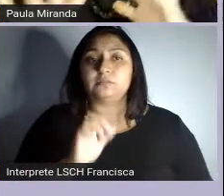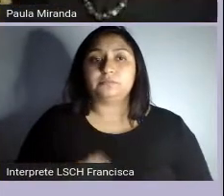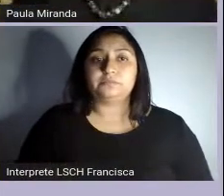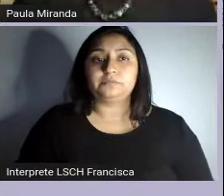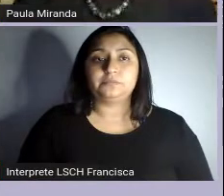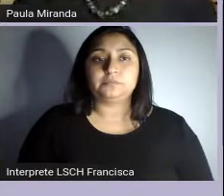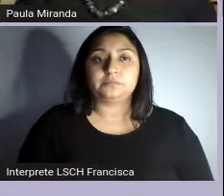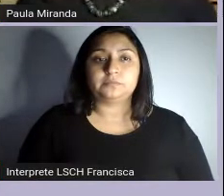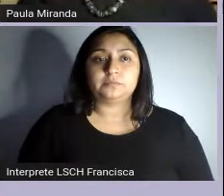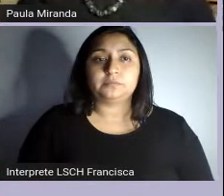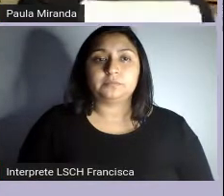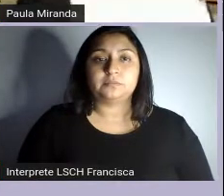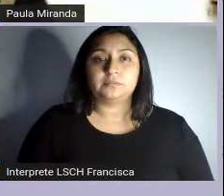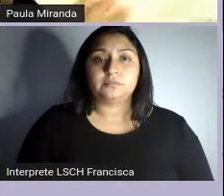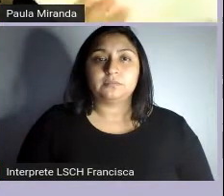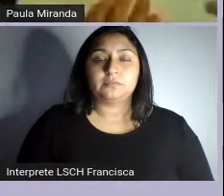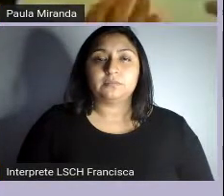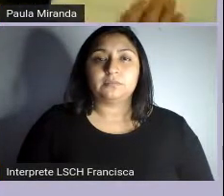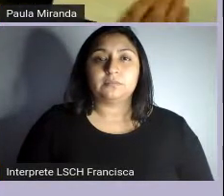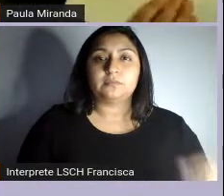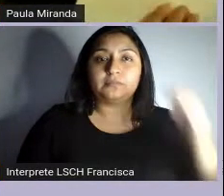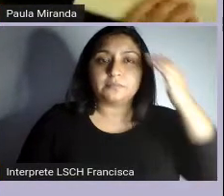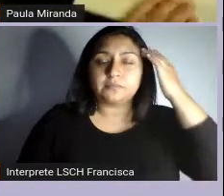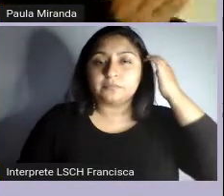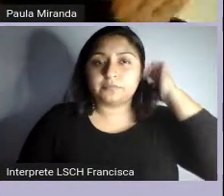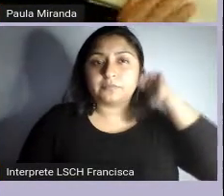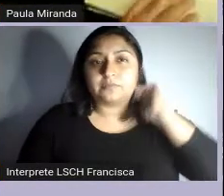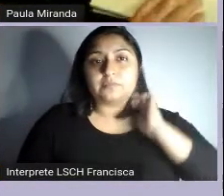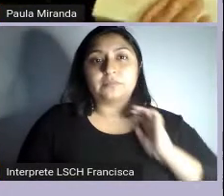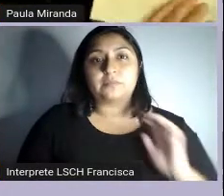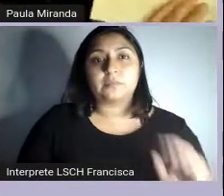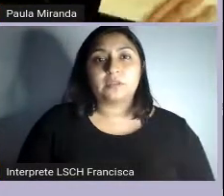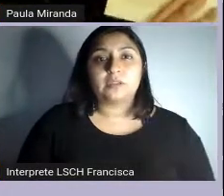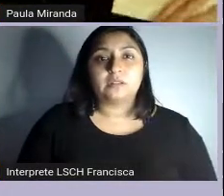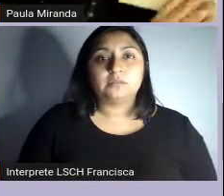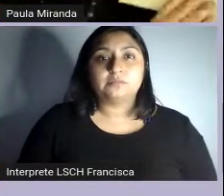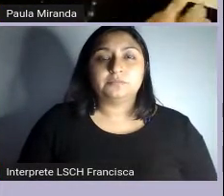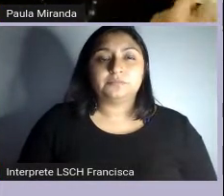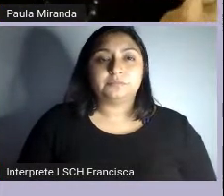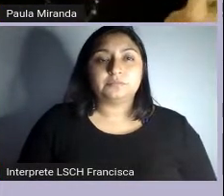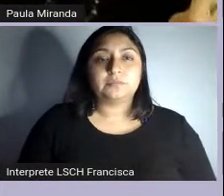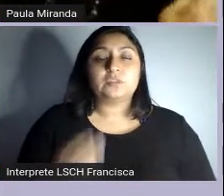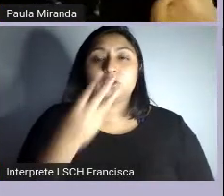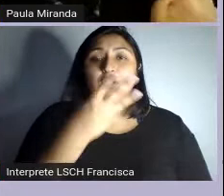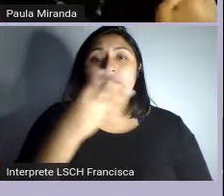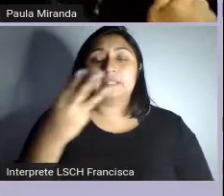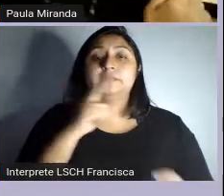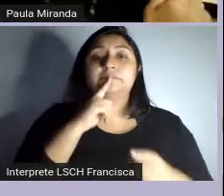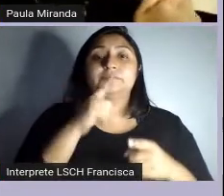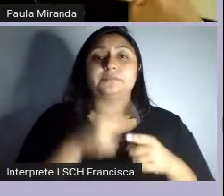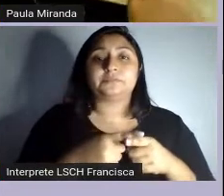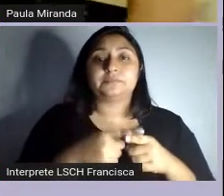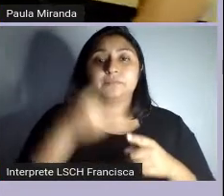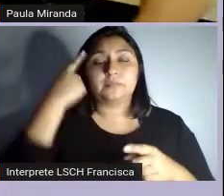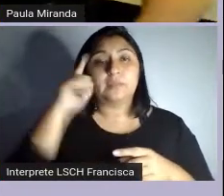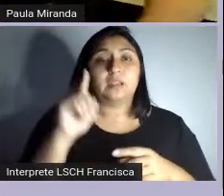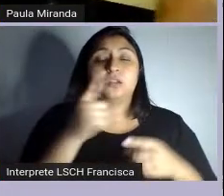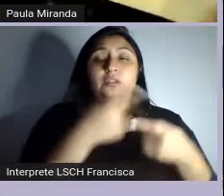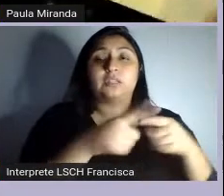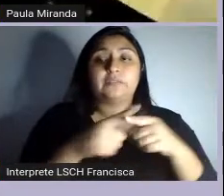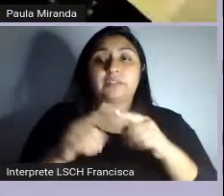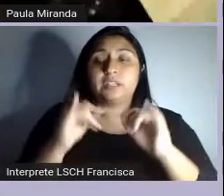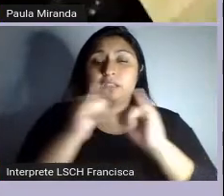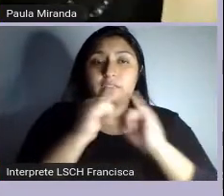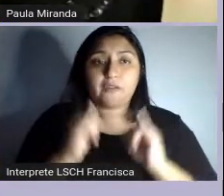Hay estas versiones que pusimos a pie de página, esto está publicado, son 33 textos, pero que están como en distintas versiones respecto